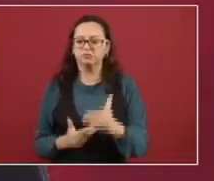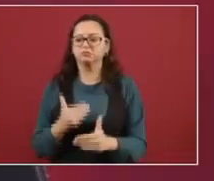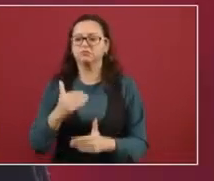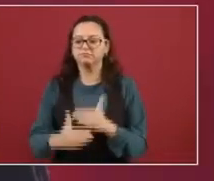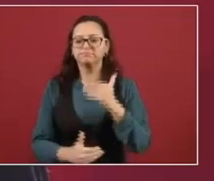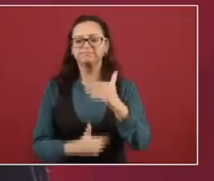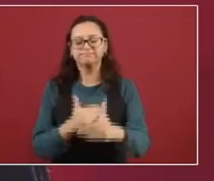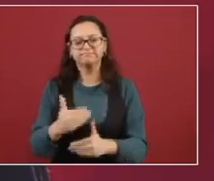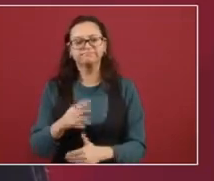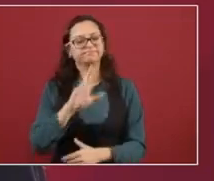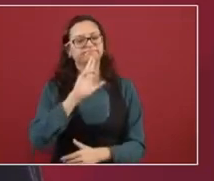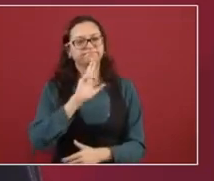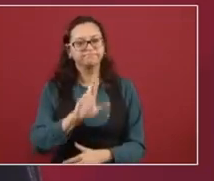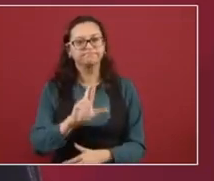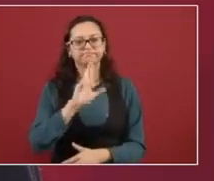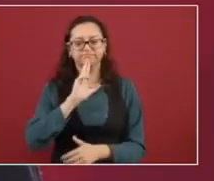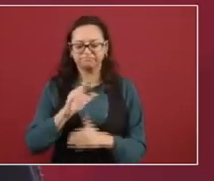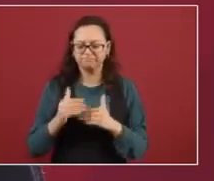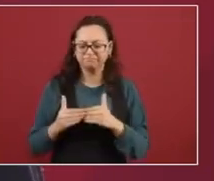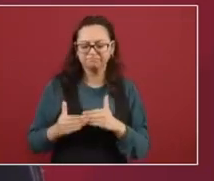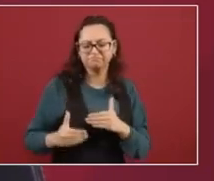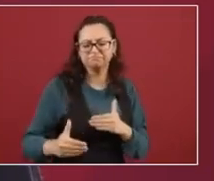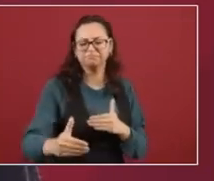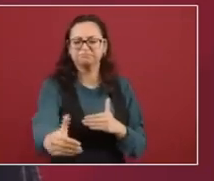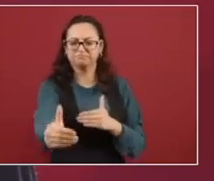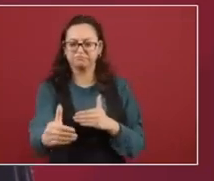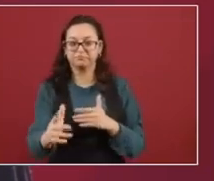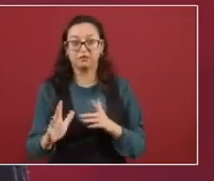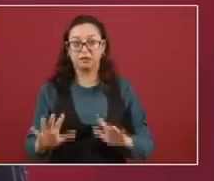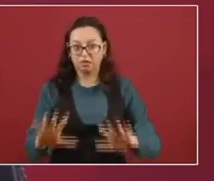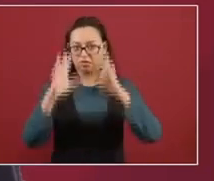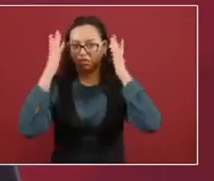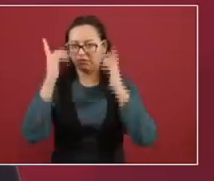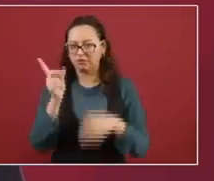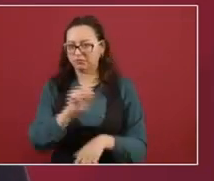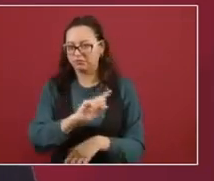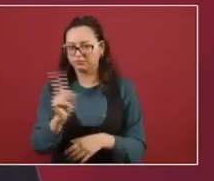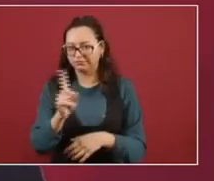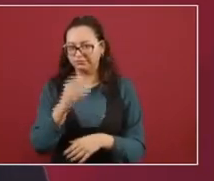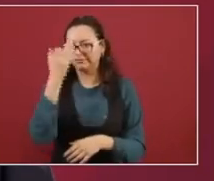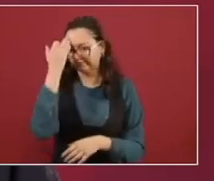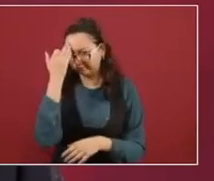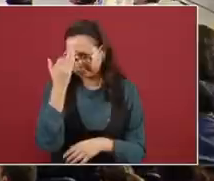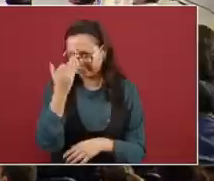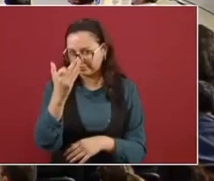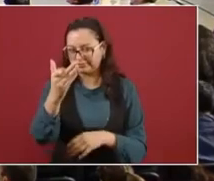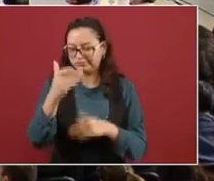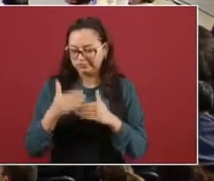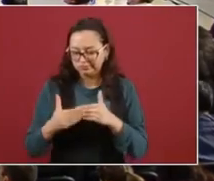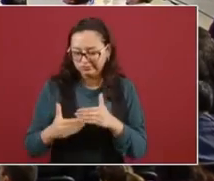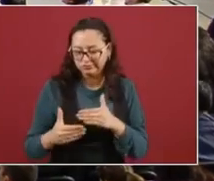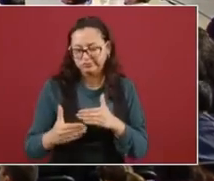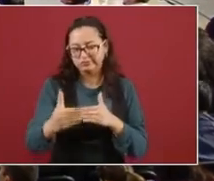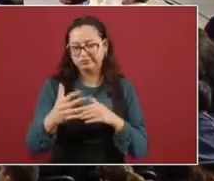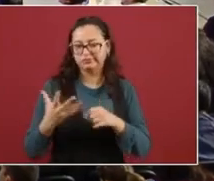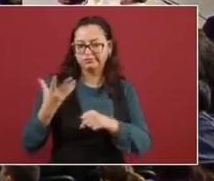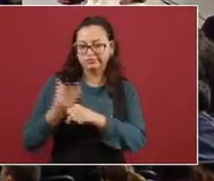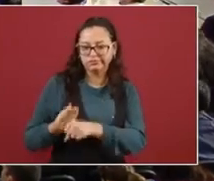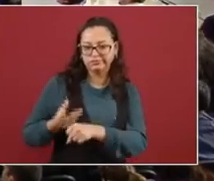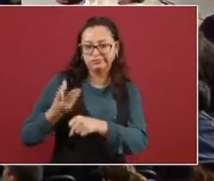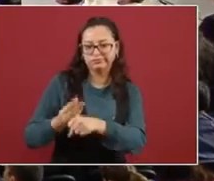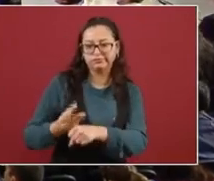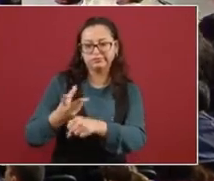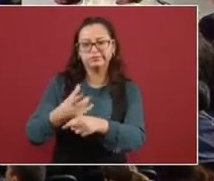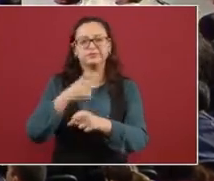dando resultados en el mediano plazo, porque lleva tiempo. La rehabilitación de las